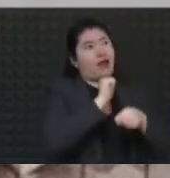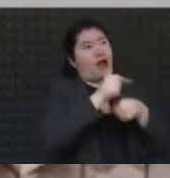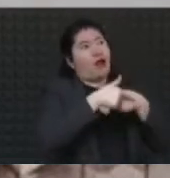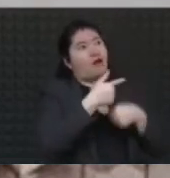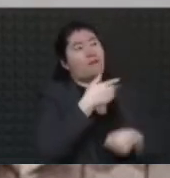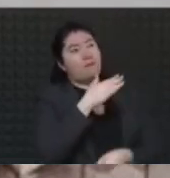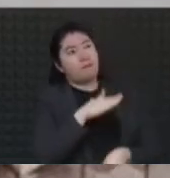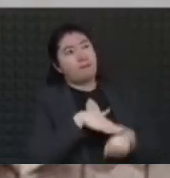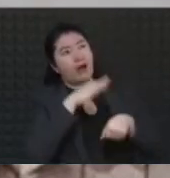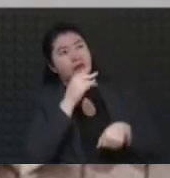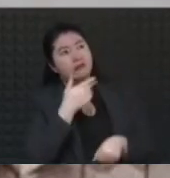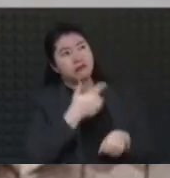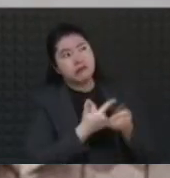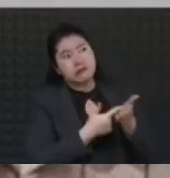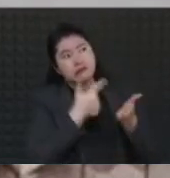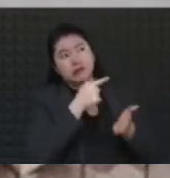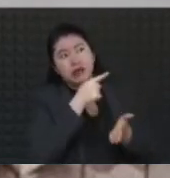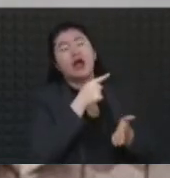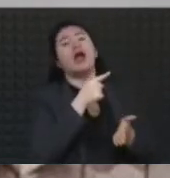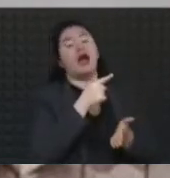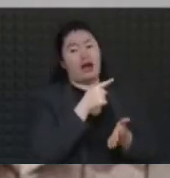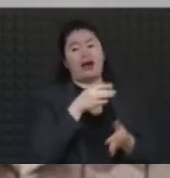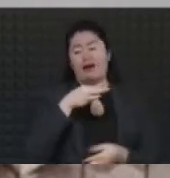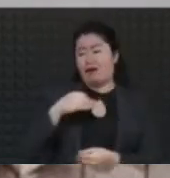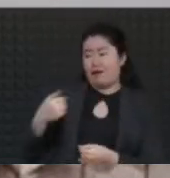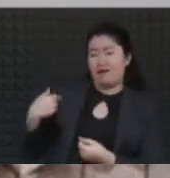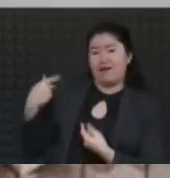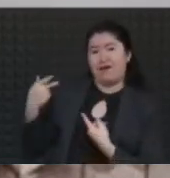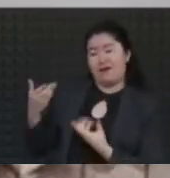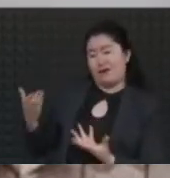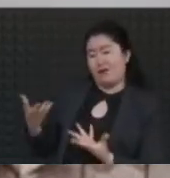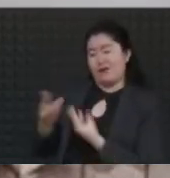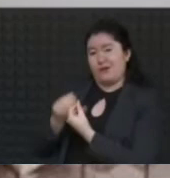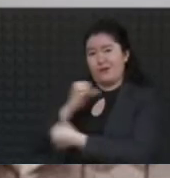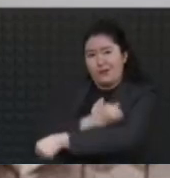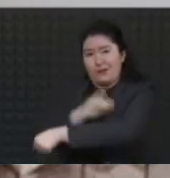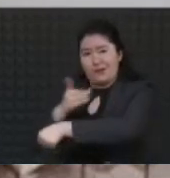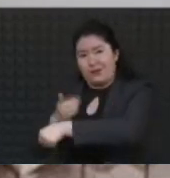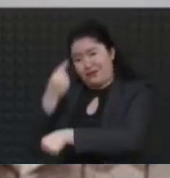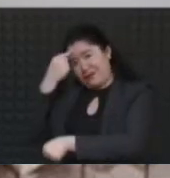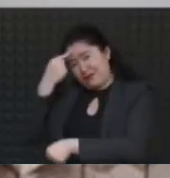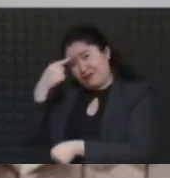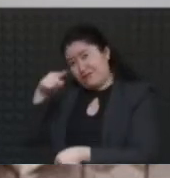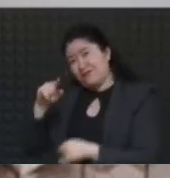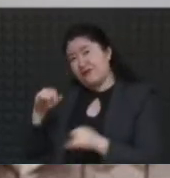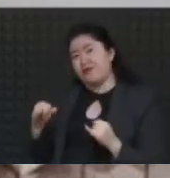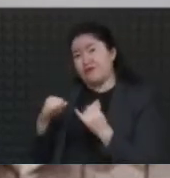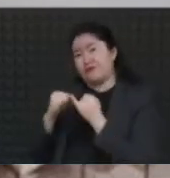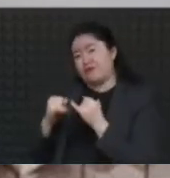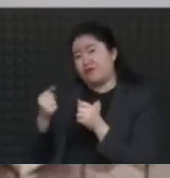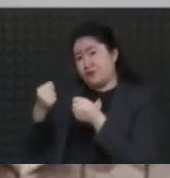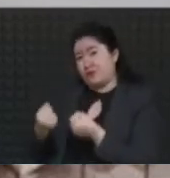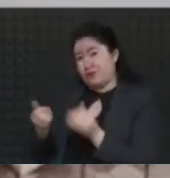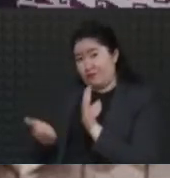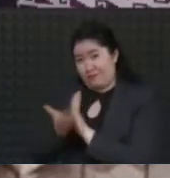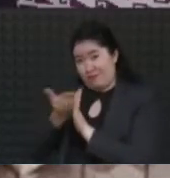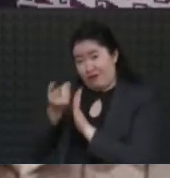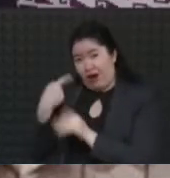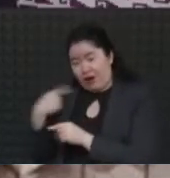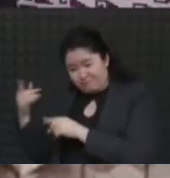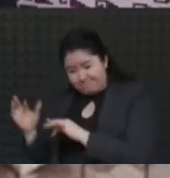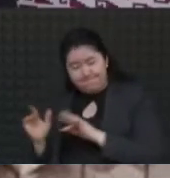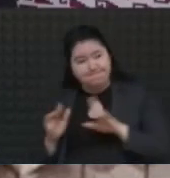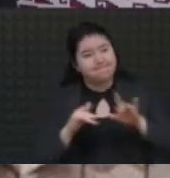directores responsables de obra bajo la coordinación del Instituto de Seguridad de las Construcciones. Y por último, doctora,